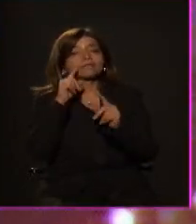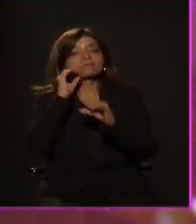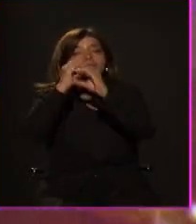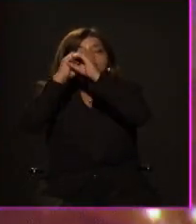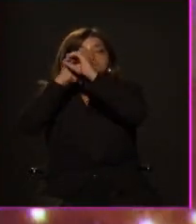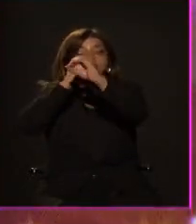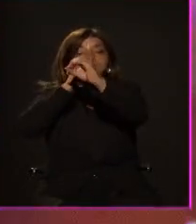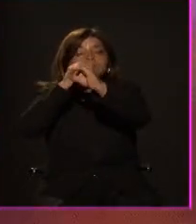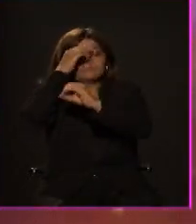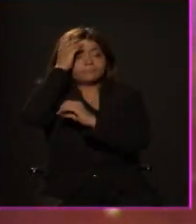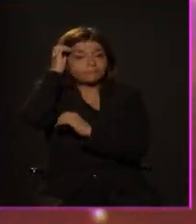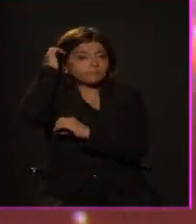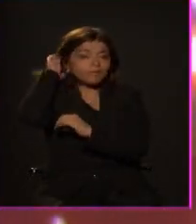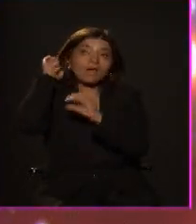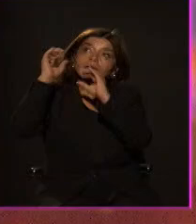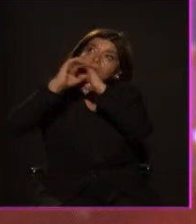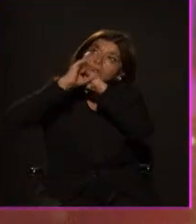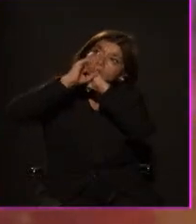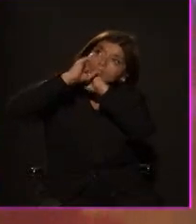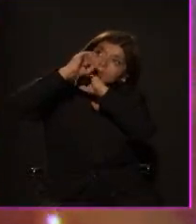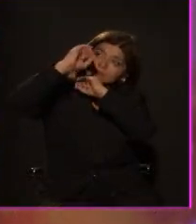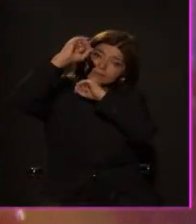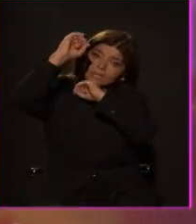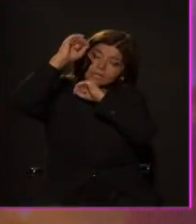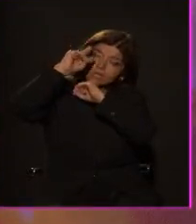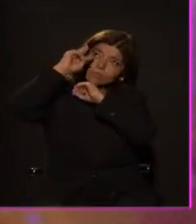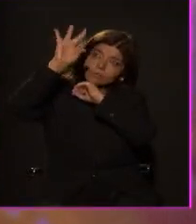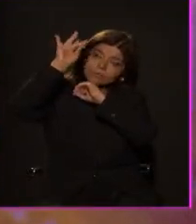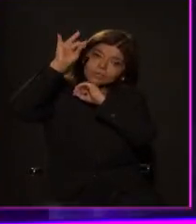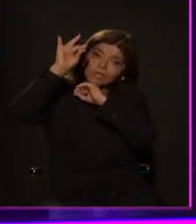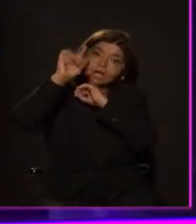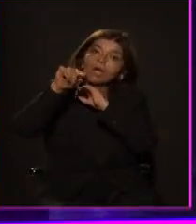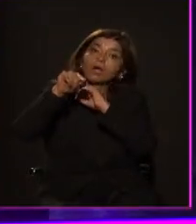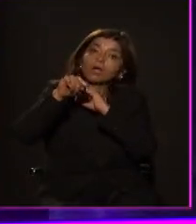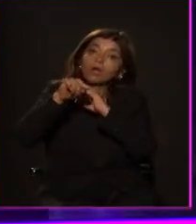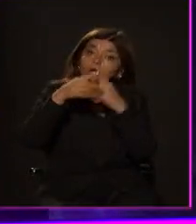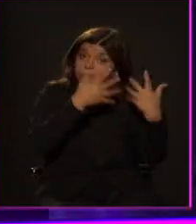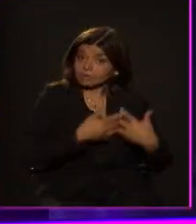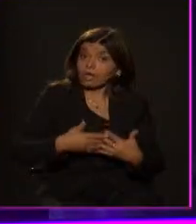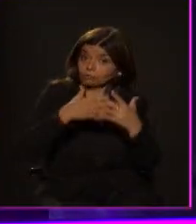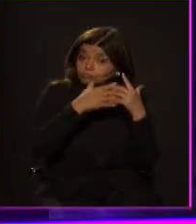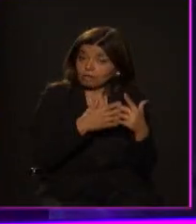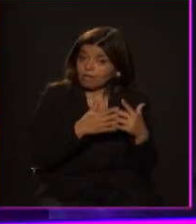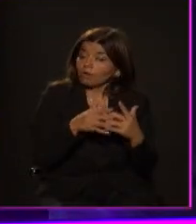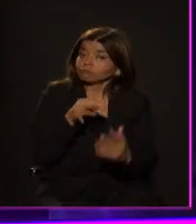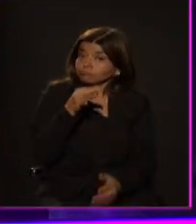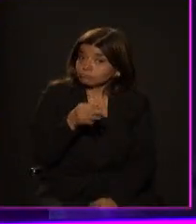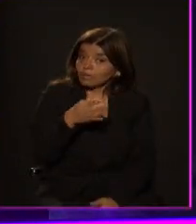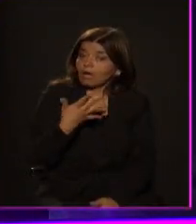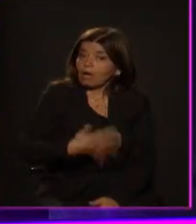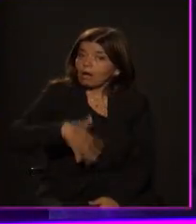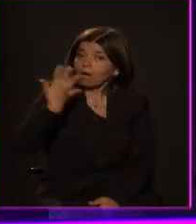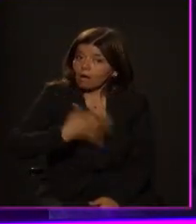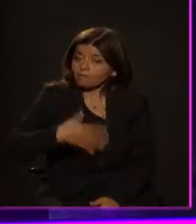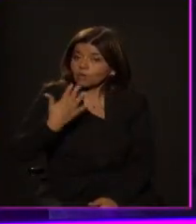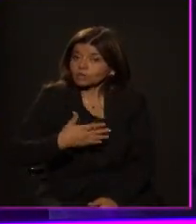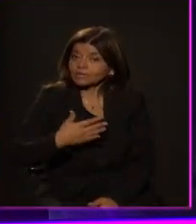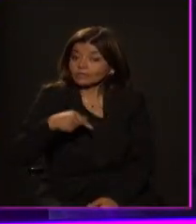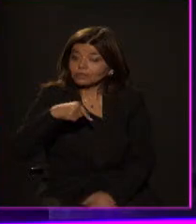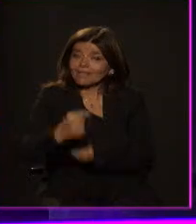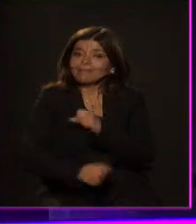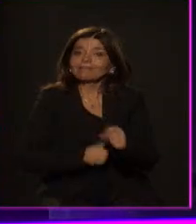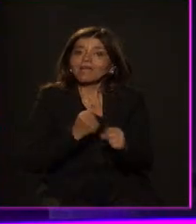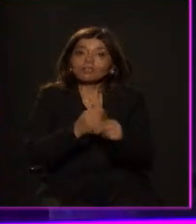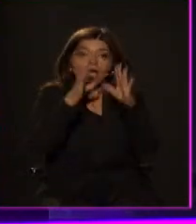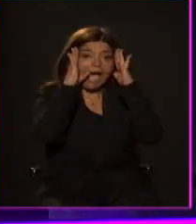telescopio, que el New York Times lo calificó como uno de los eventos más importantes científicos del año. Así que a estar todos muy atentos a lo